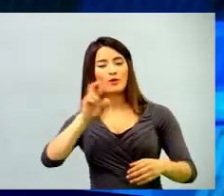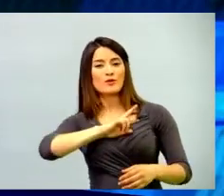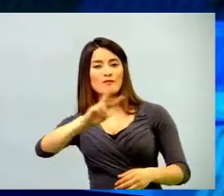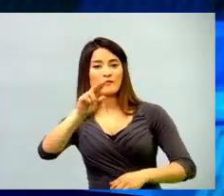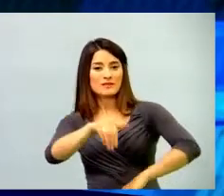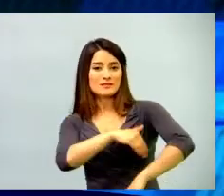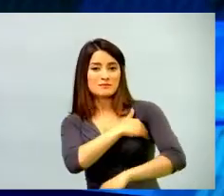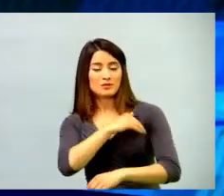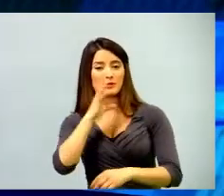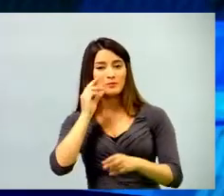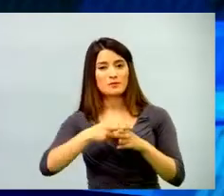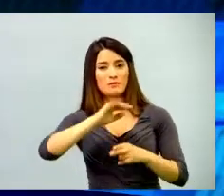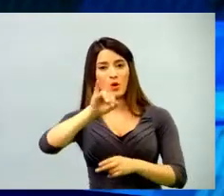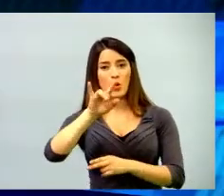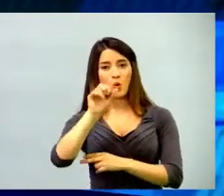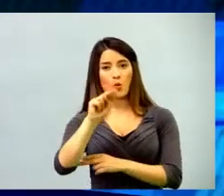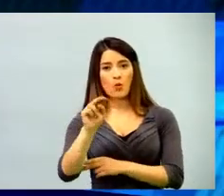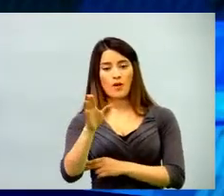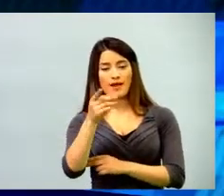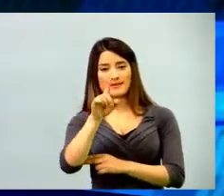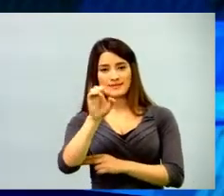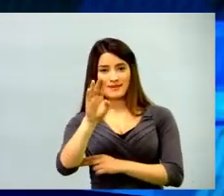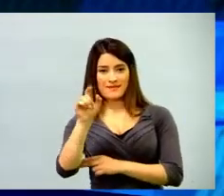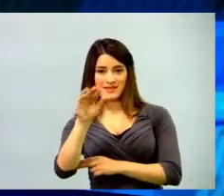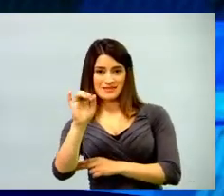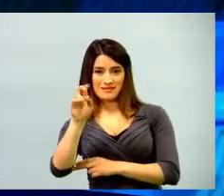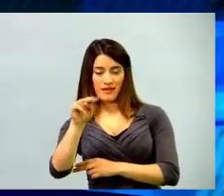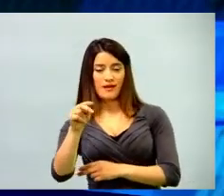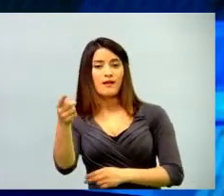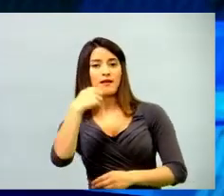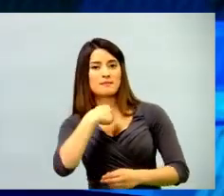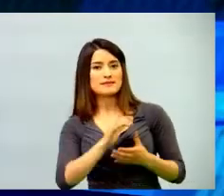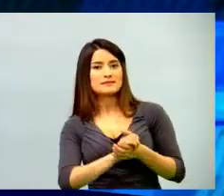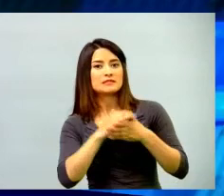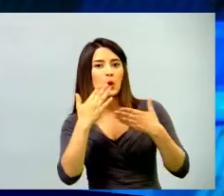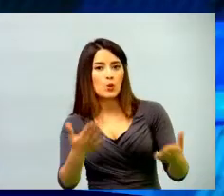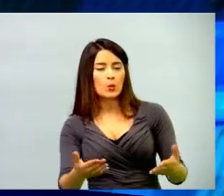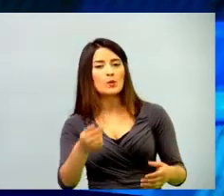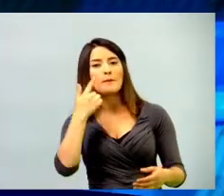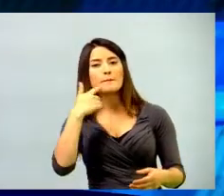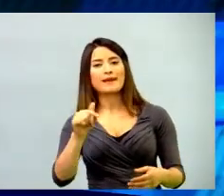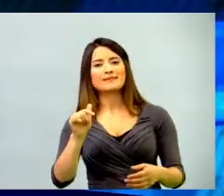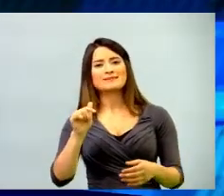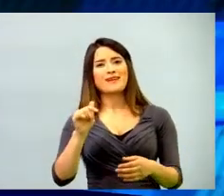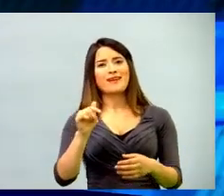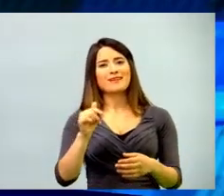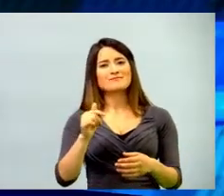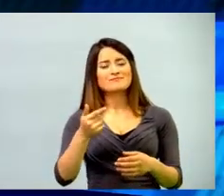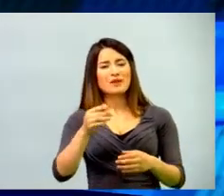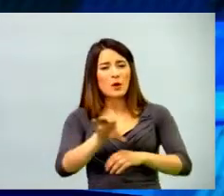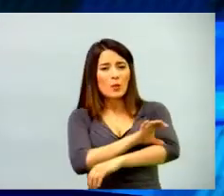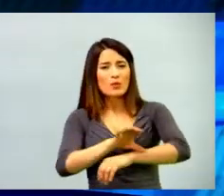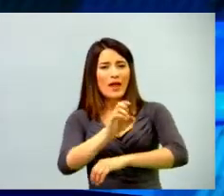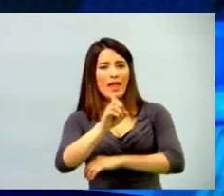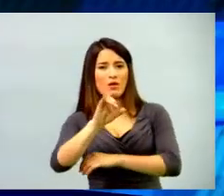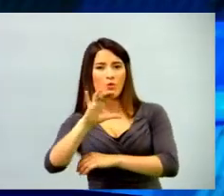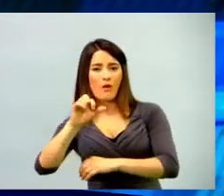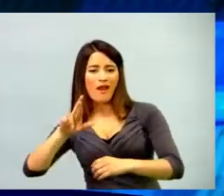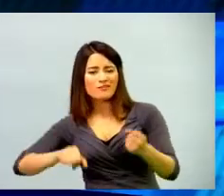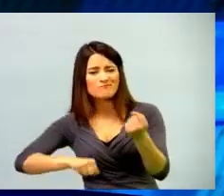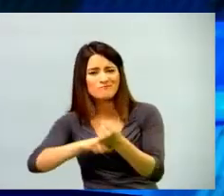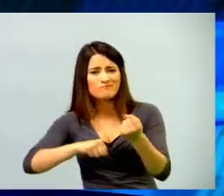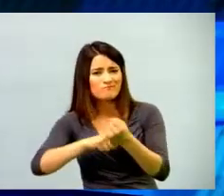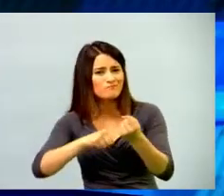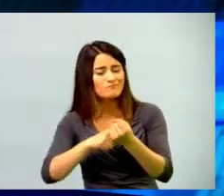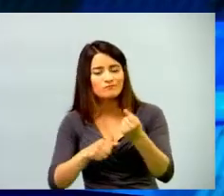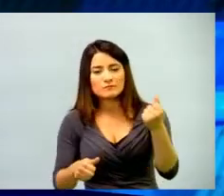que también nos hizo un gran saludo hoy, que nos ha acompañado, que es el padrino de Computadores para Educar hoy en día. Al ministro